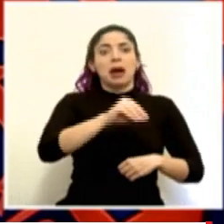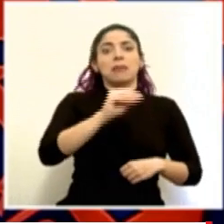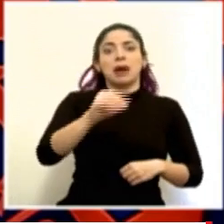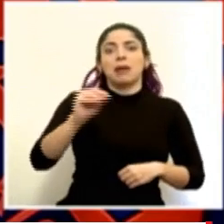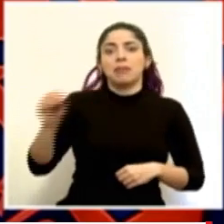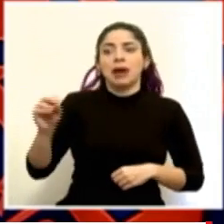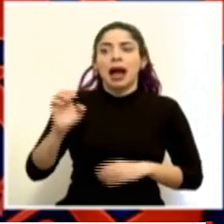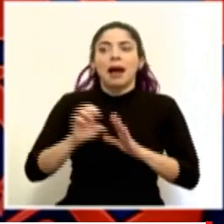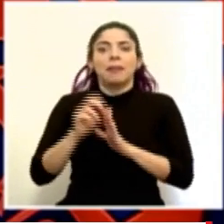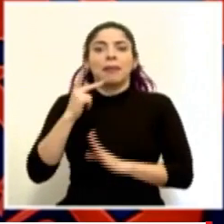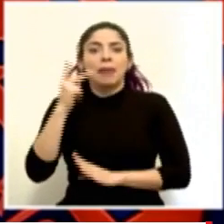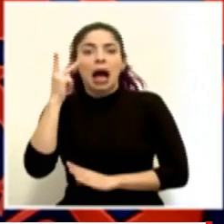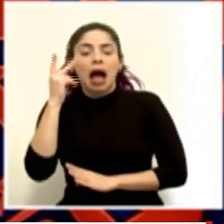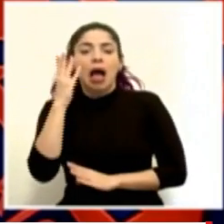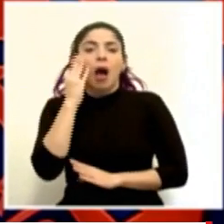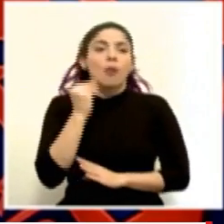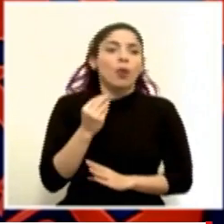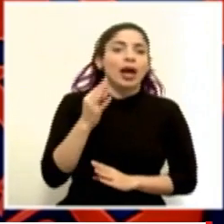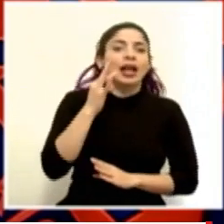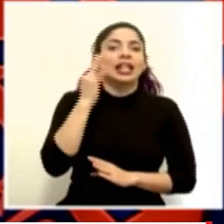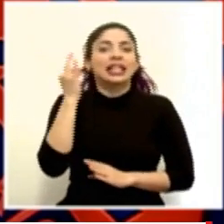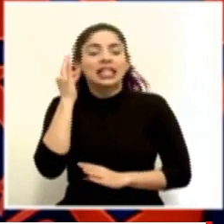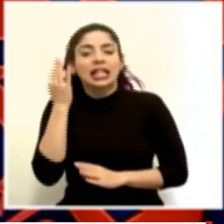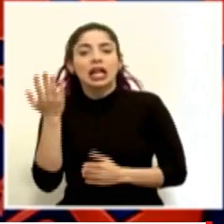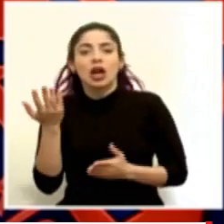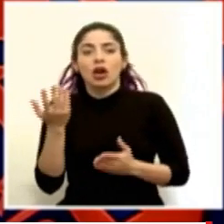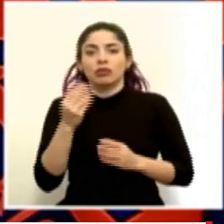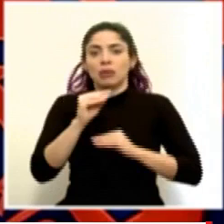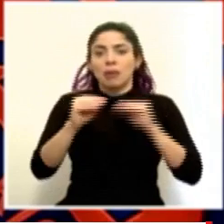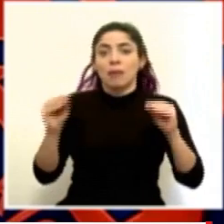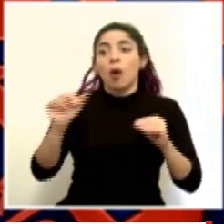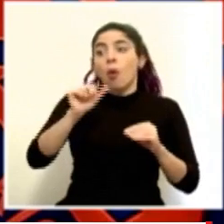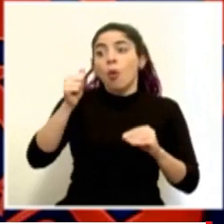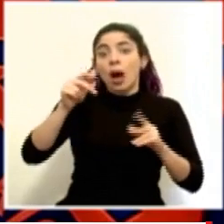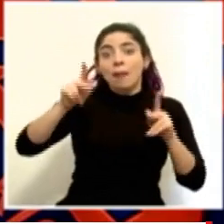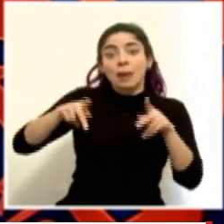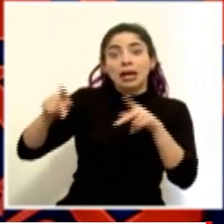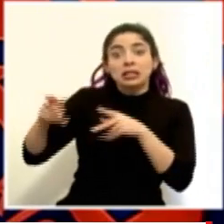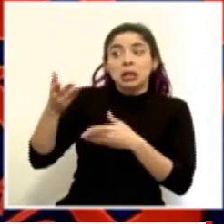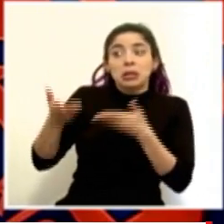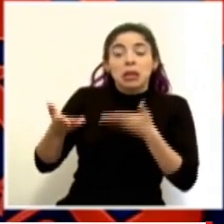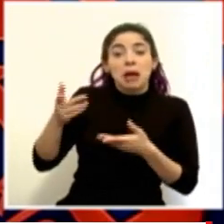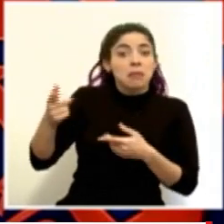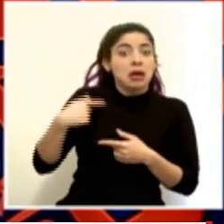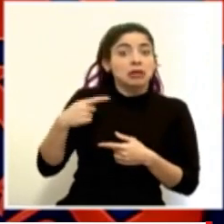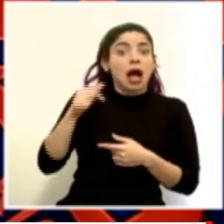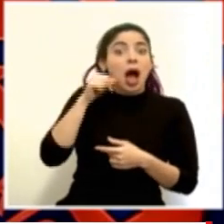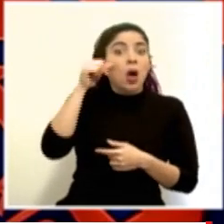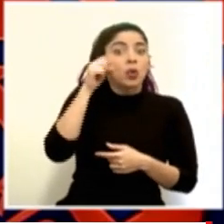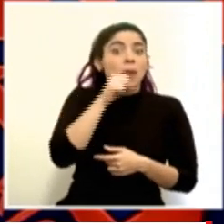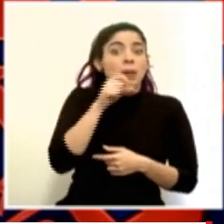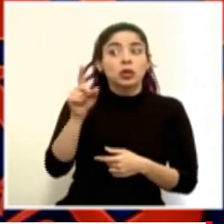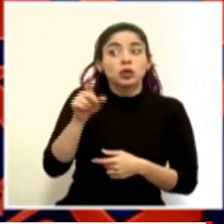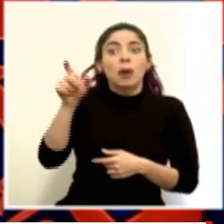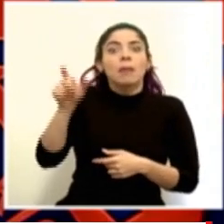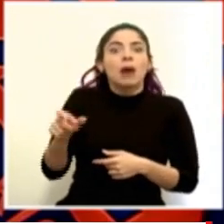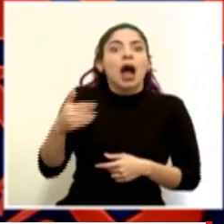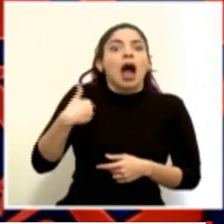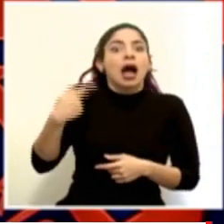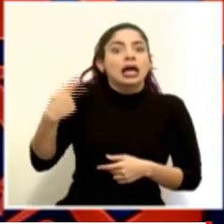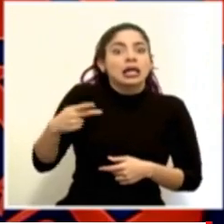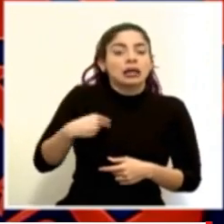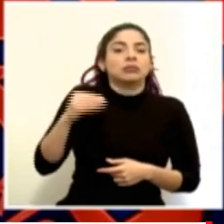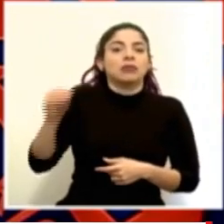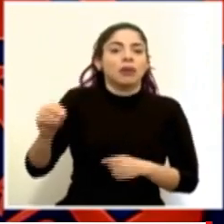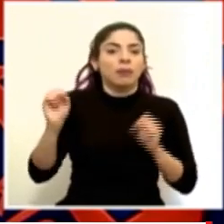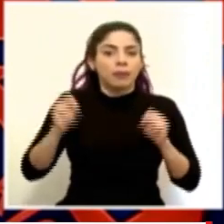queridos como los padres, los abuelos, los tíos, o personas que no son necesariamente adultos mayores, pero que sí tienen los